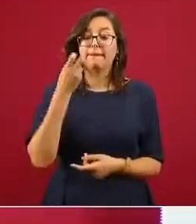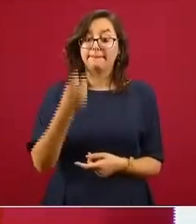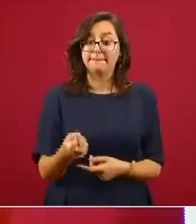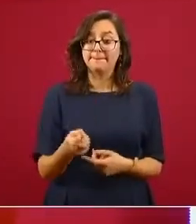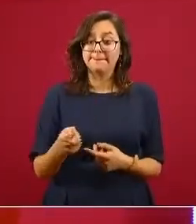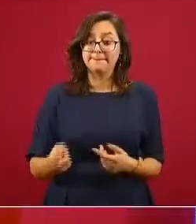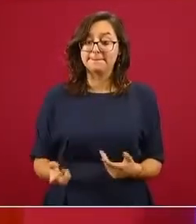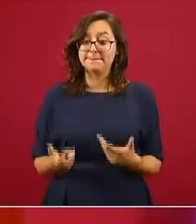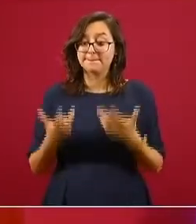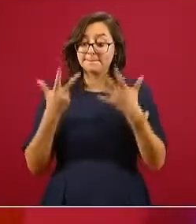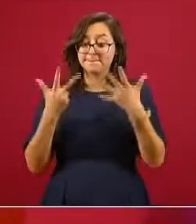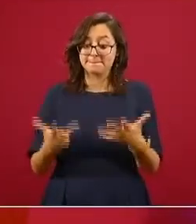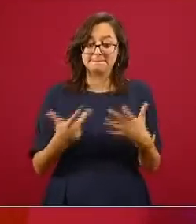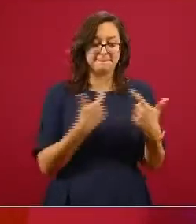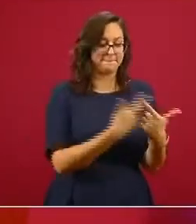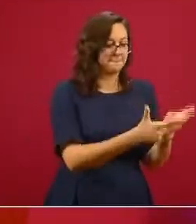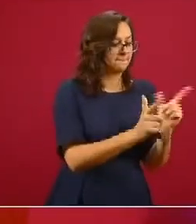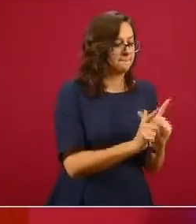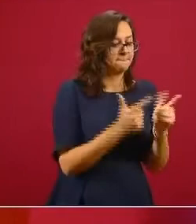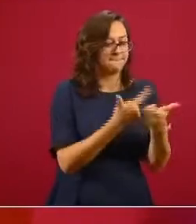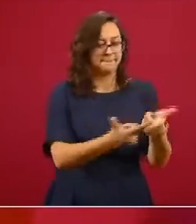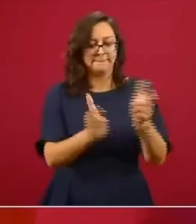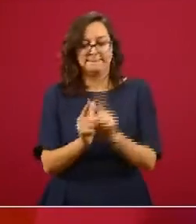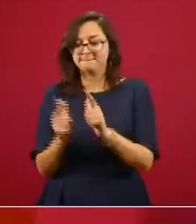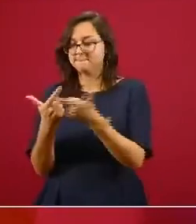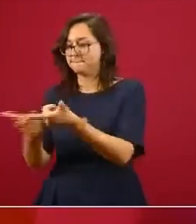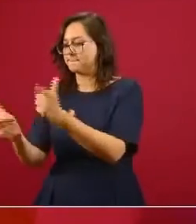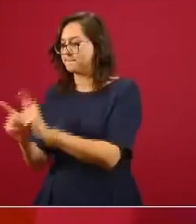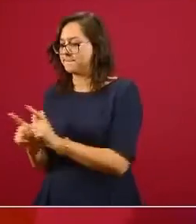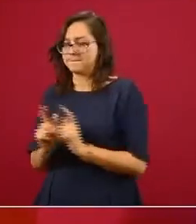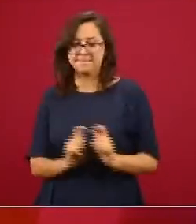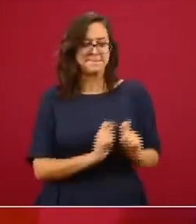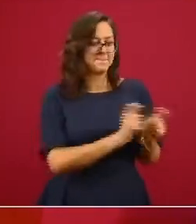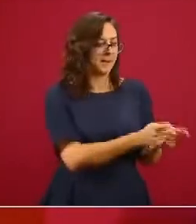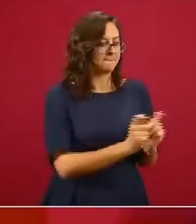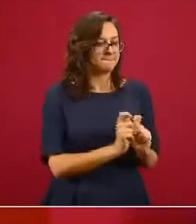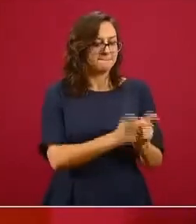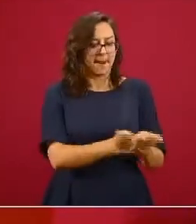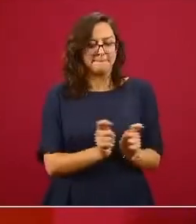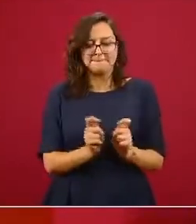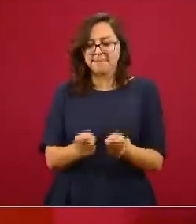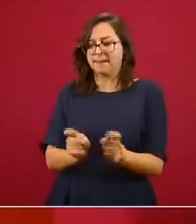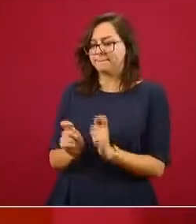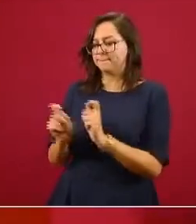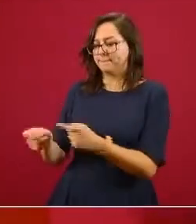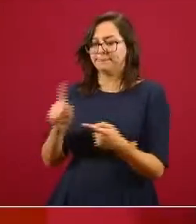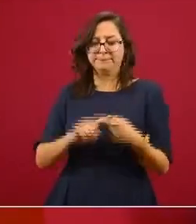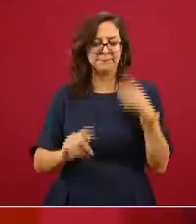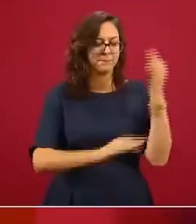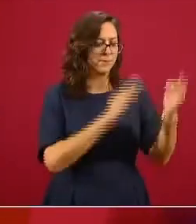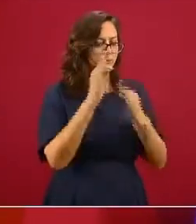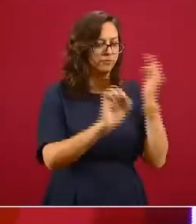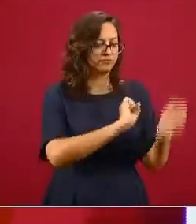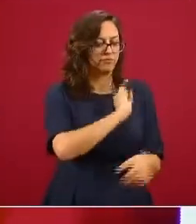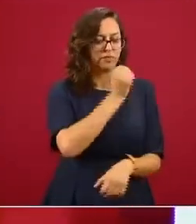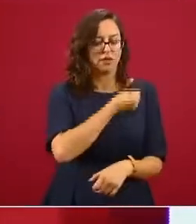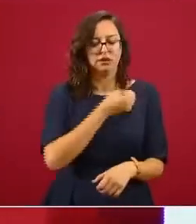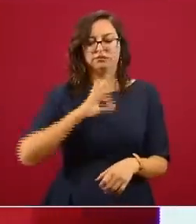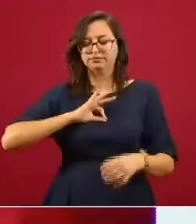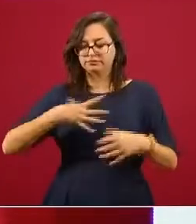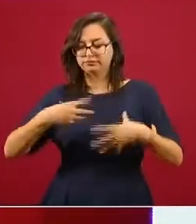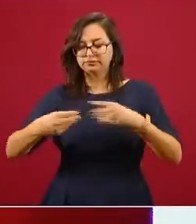8 grupos técnicos de actividades específicas, promoción de la salud, vigilancia